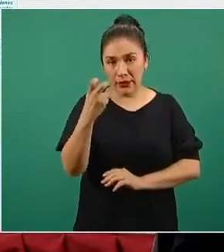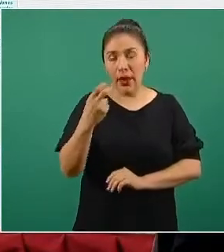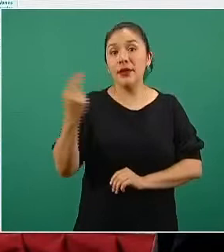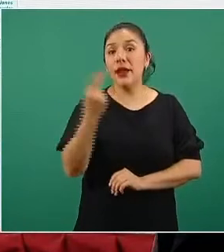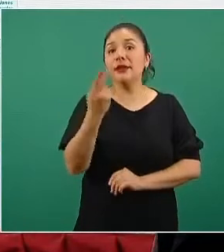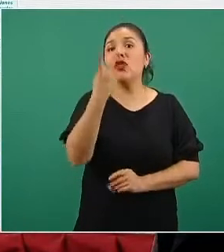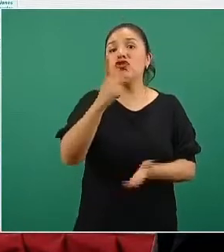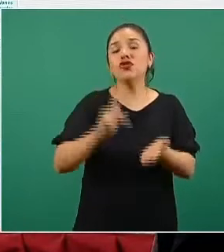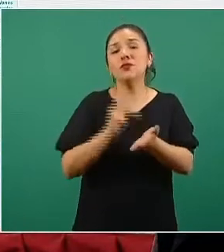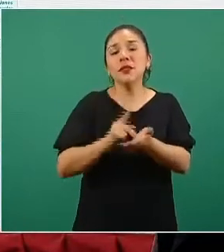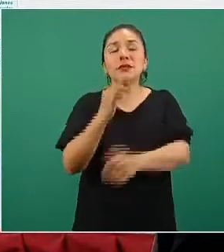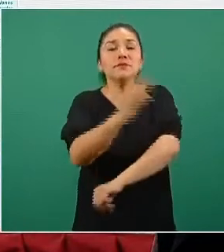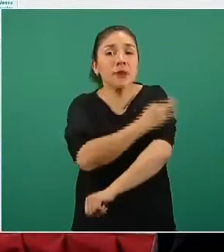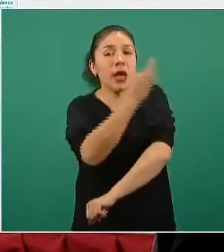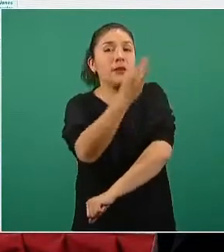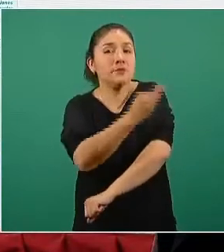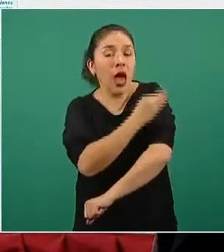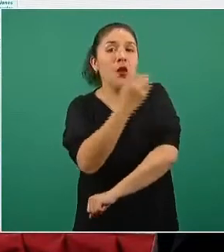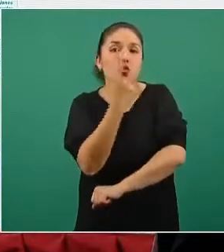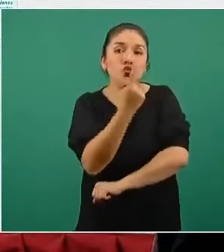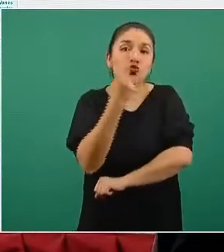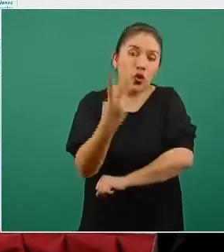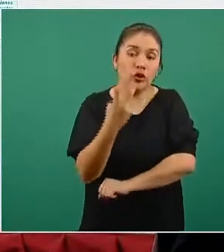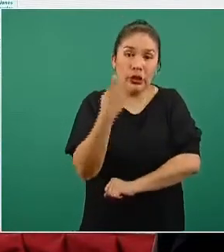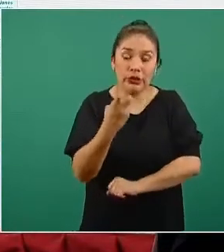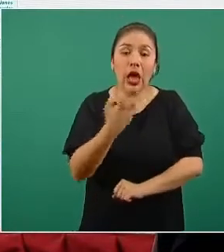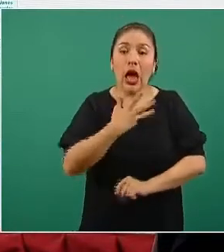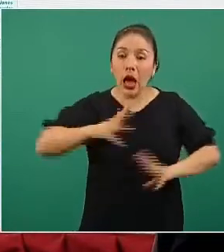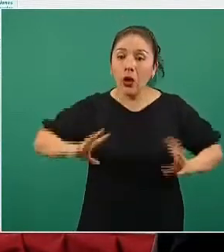requiere de 2 dosis esta vacuna. Son